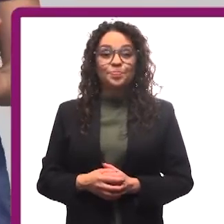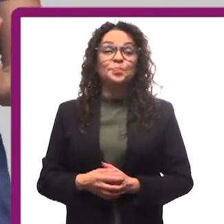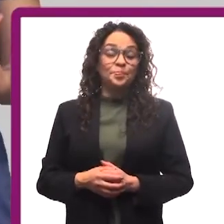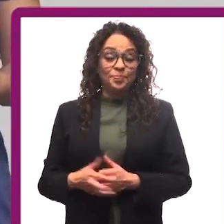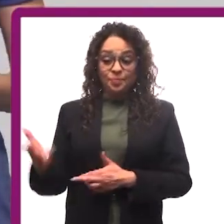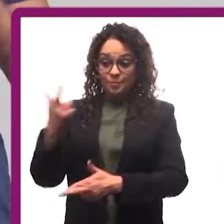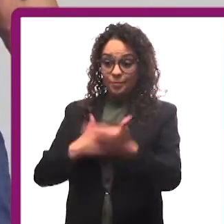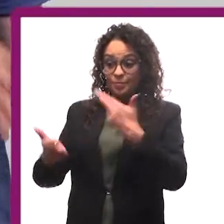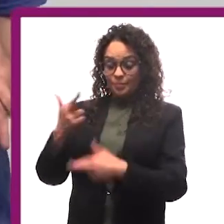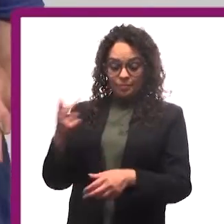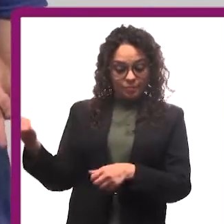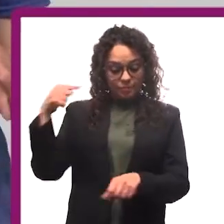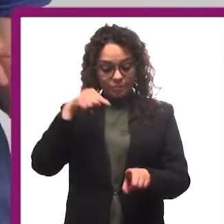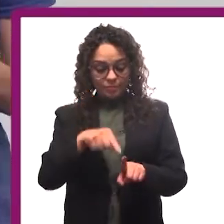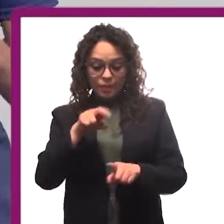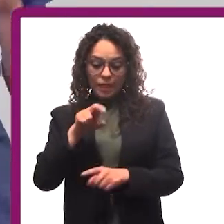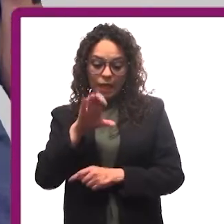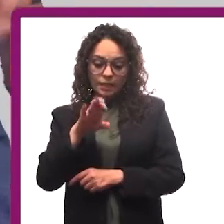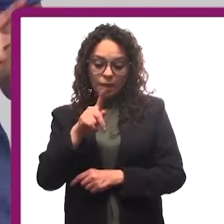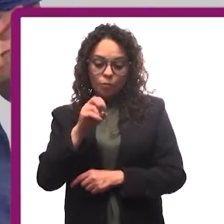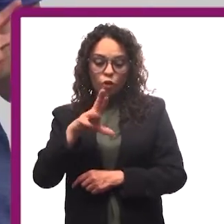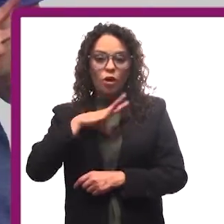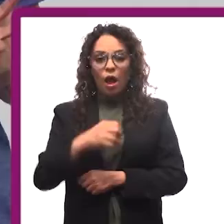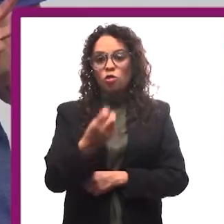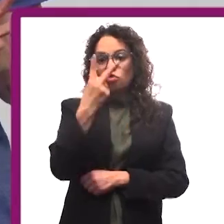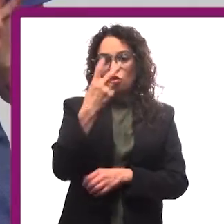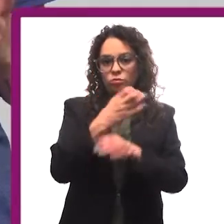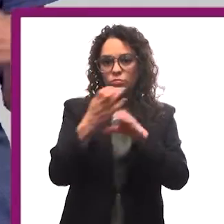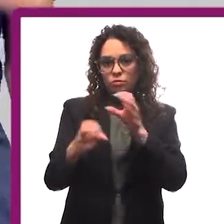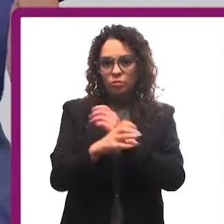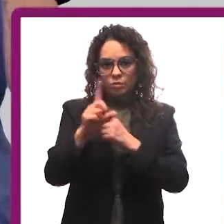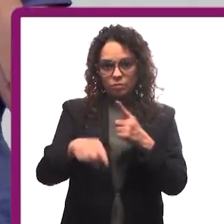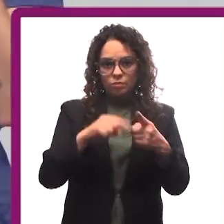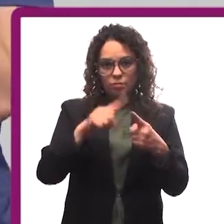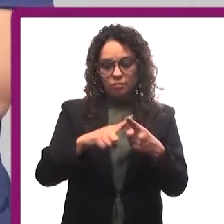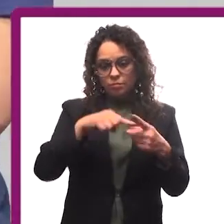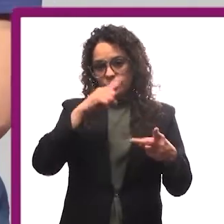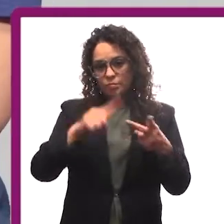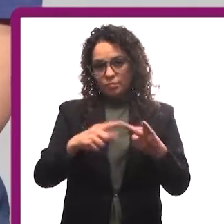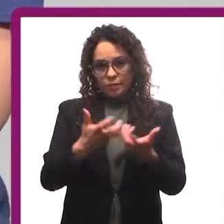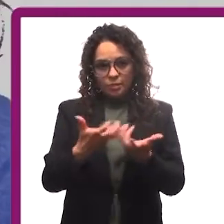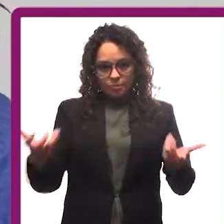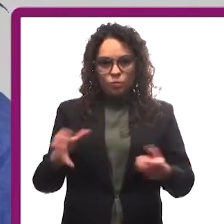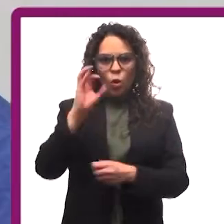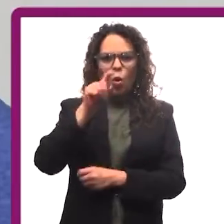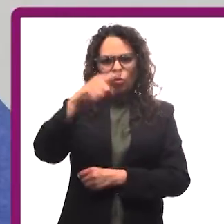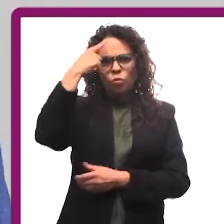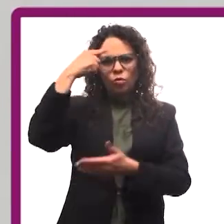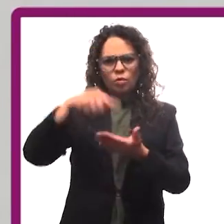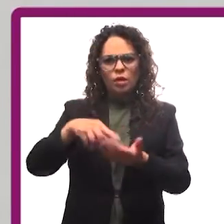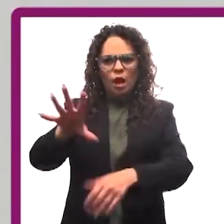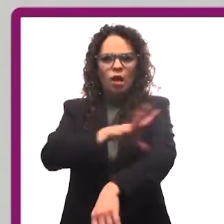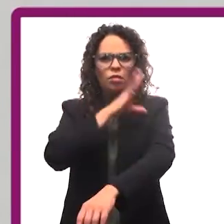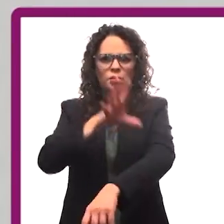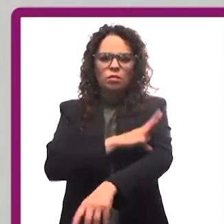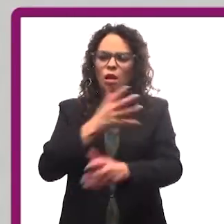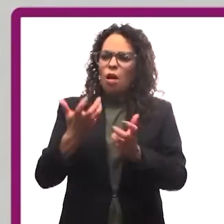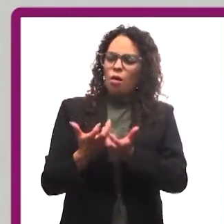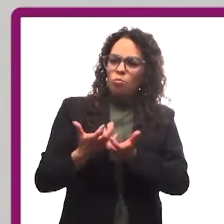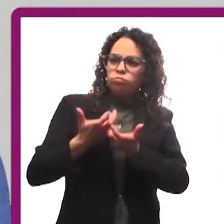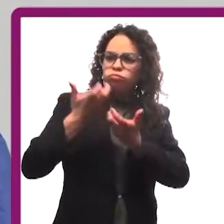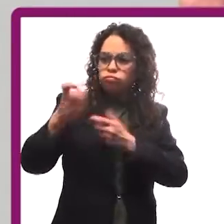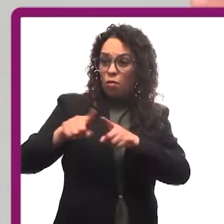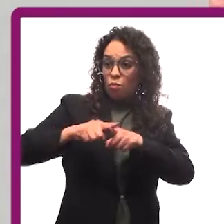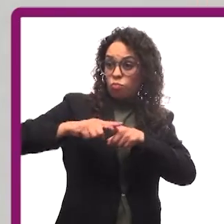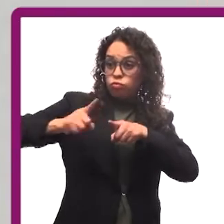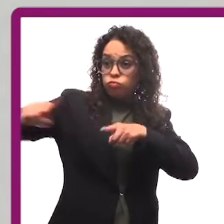Volviendo al receptor, este también se compone de dos partes. ¿O tú crees que si llegan los impulsos eléctricos hasta casa de tu novia, los